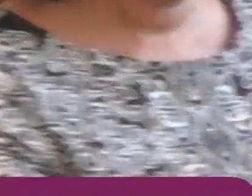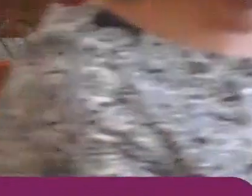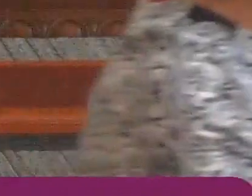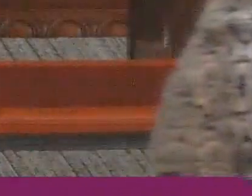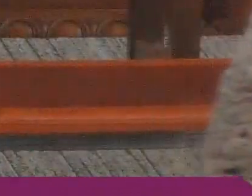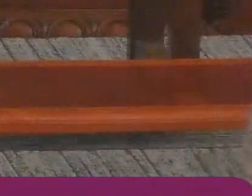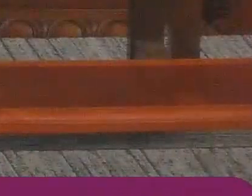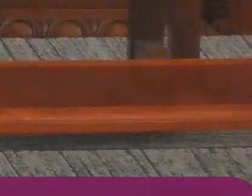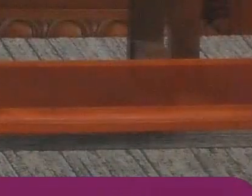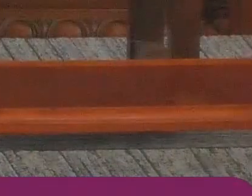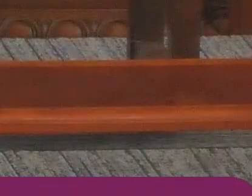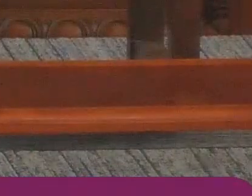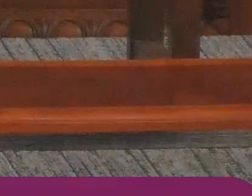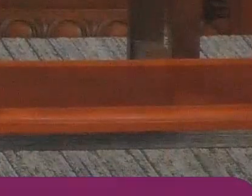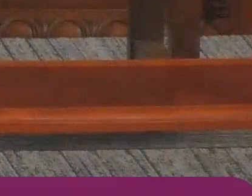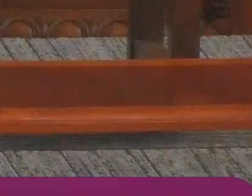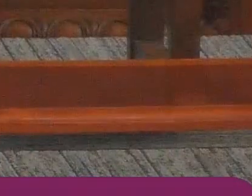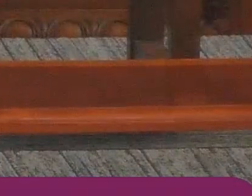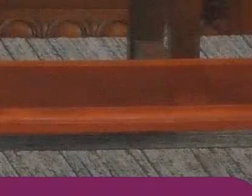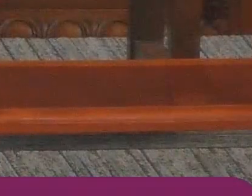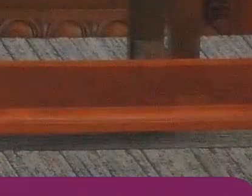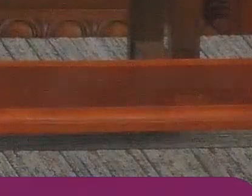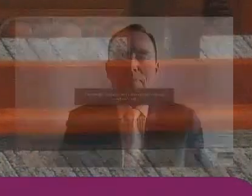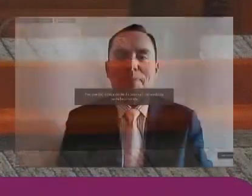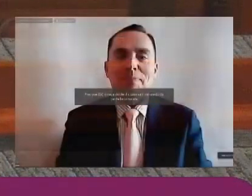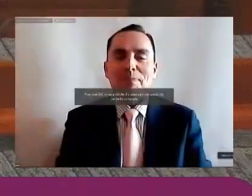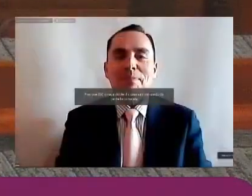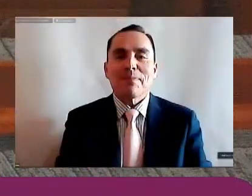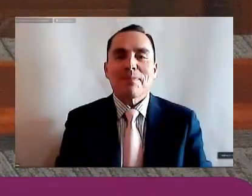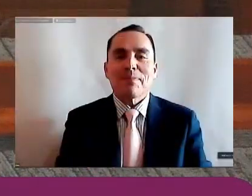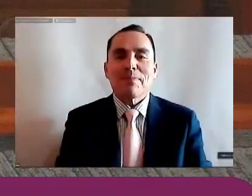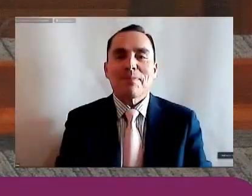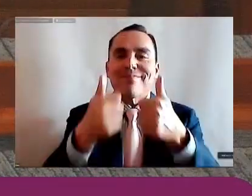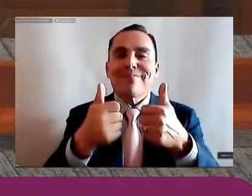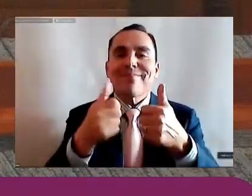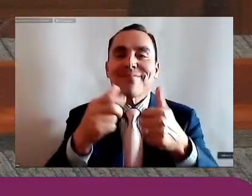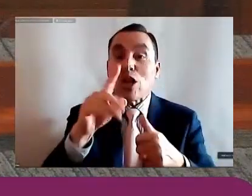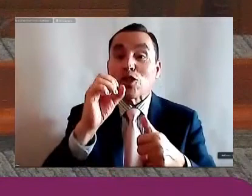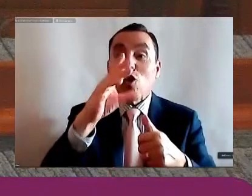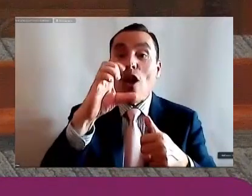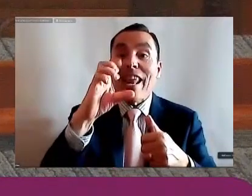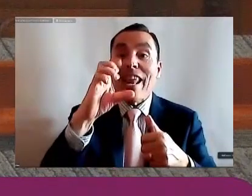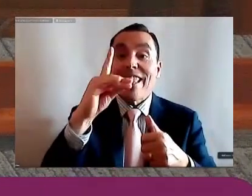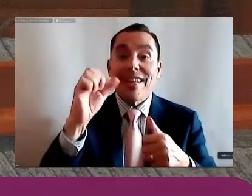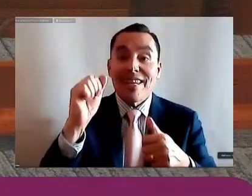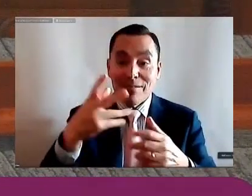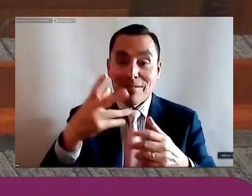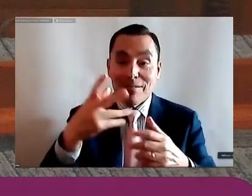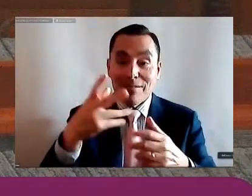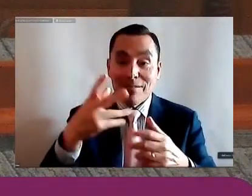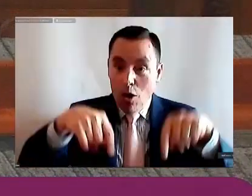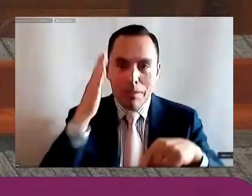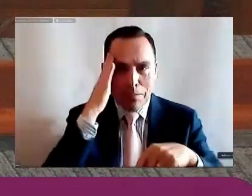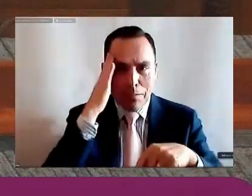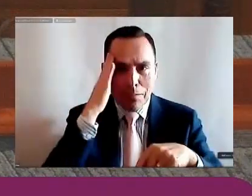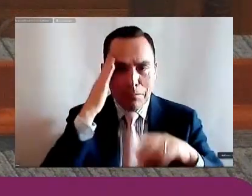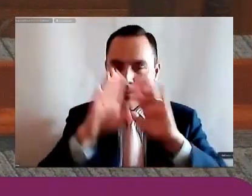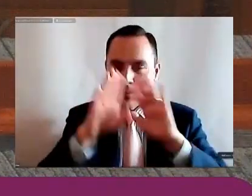nuevo. Como dice María Soledad, así concluye esta actividad de conmemoración del Día Internacional de la